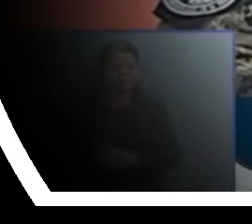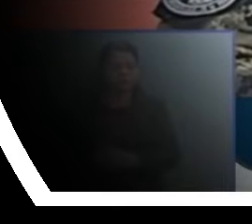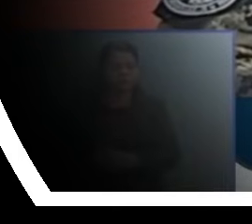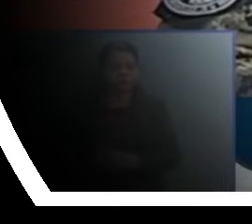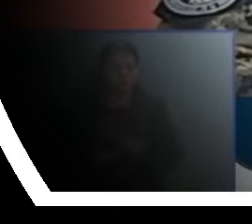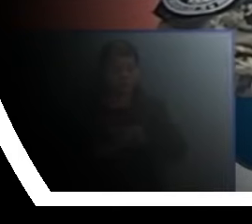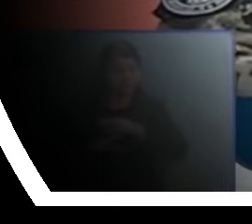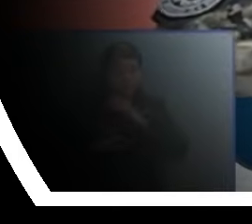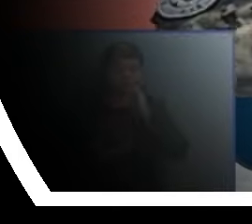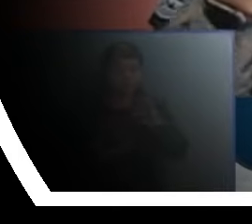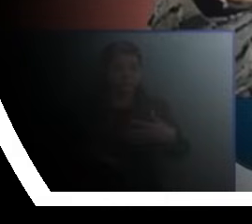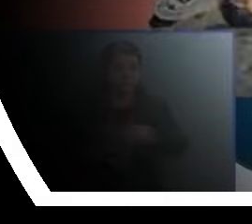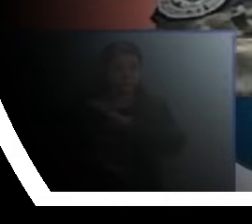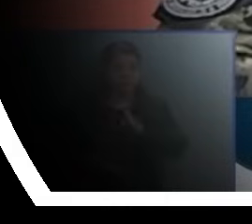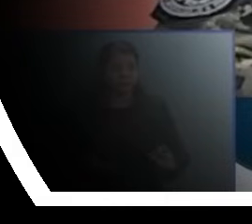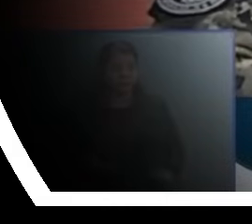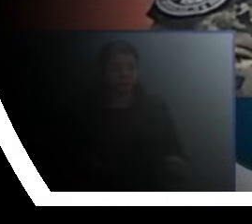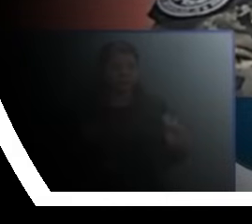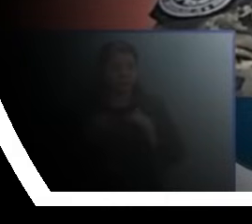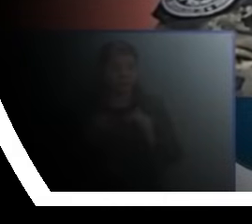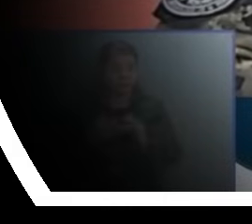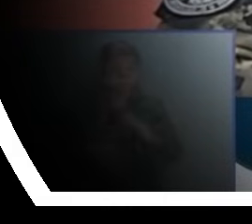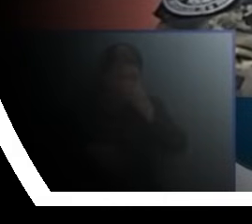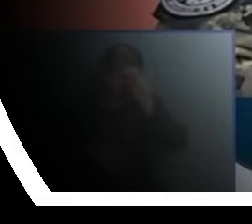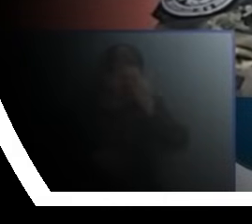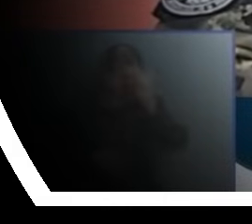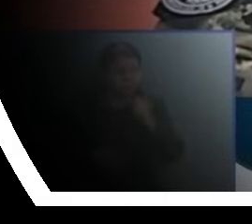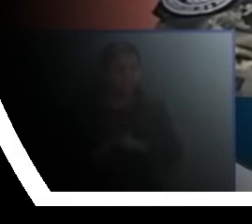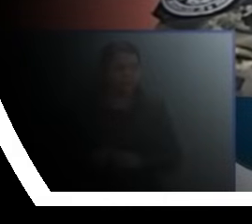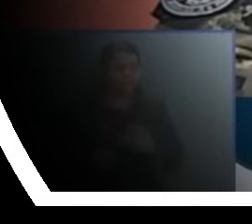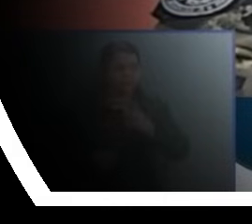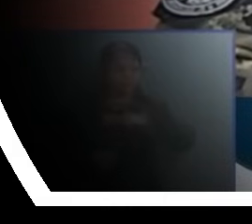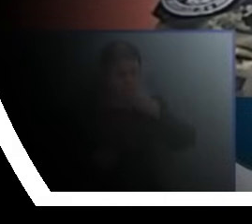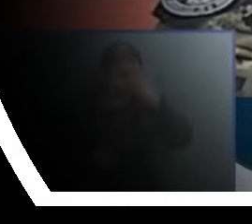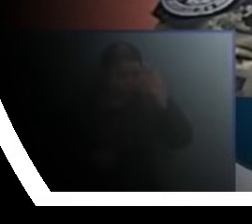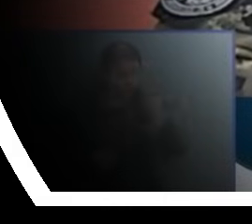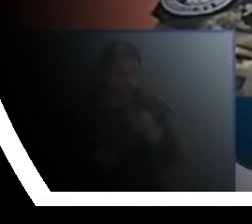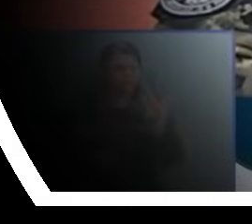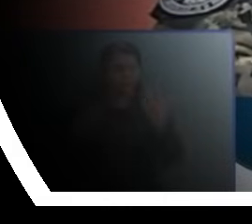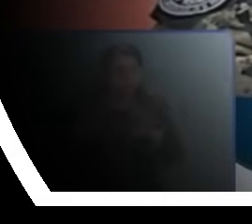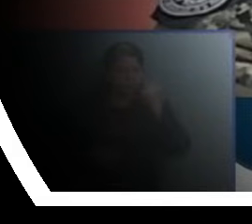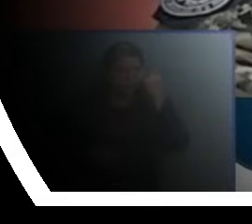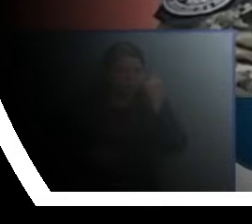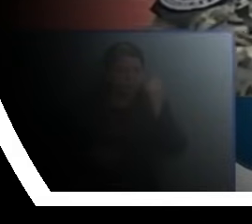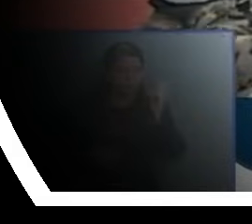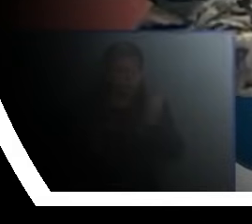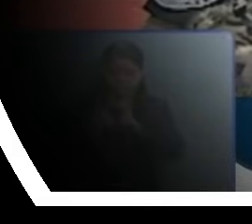y y el pueblo salvadoreño también lo sabe yo creo que han entendido